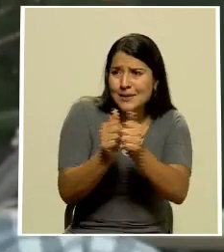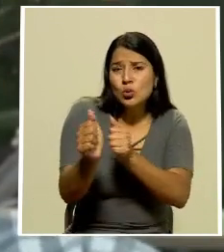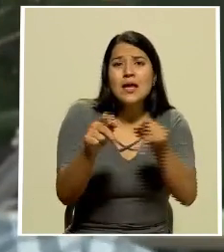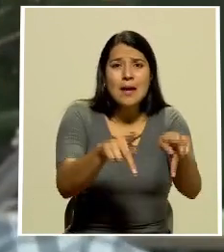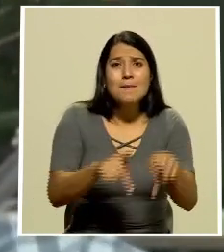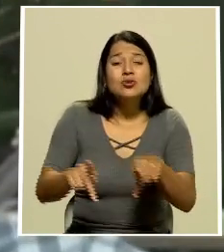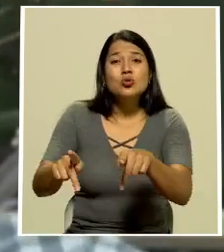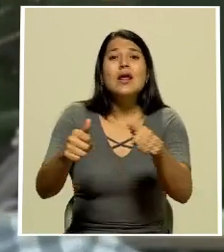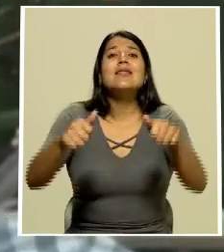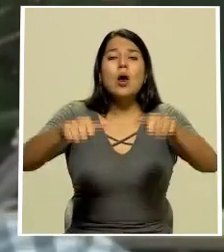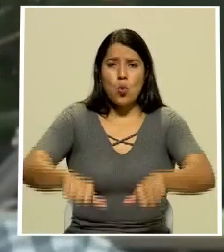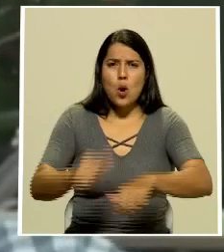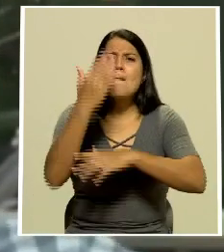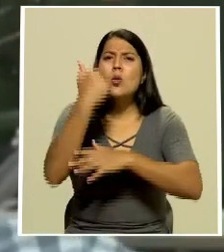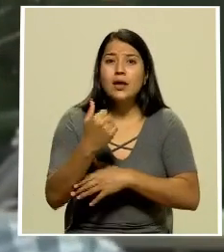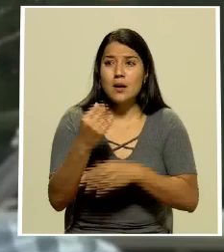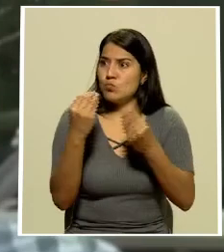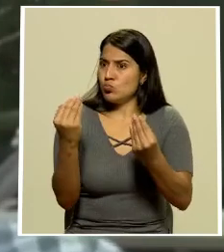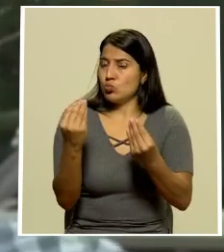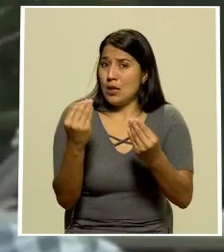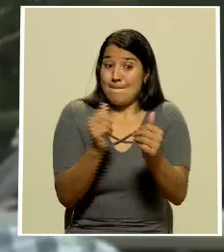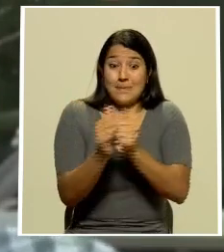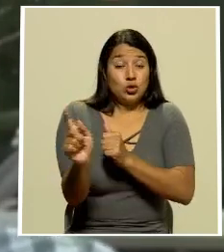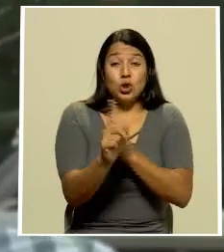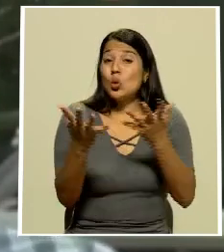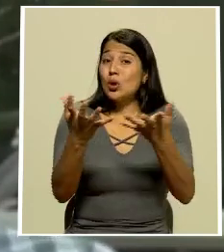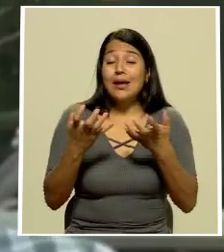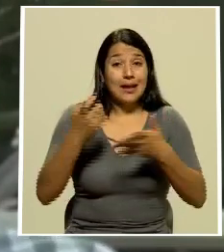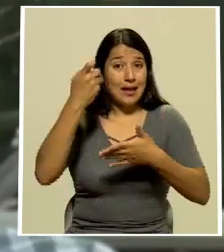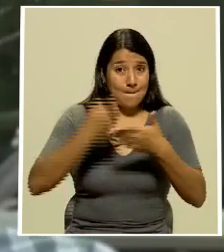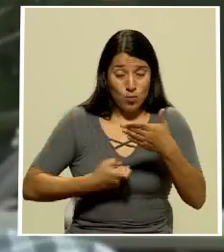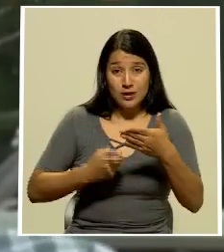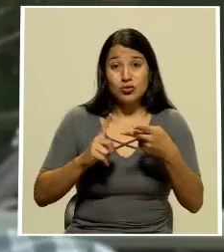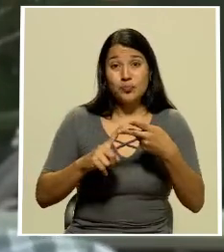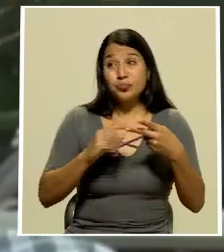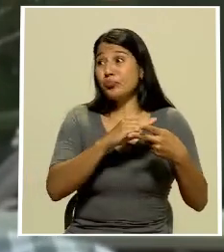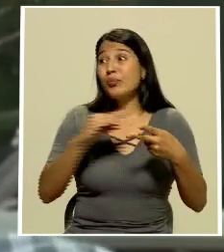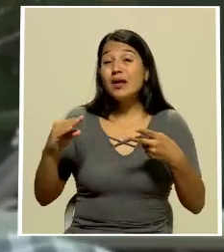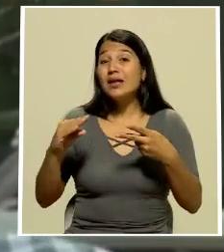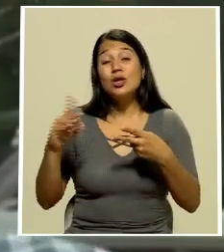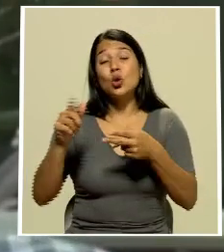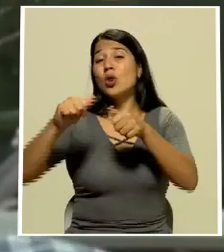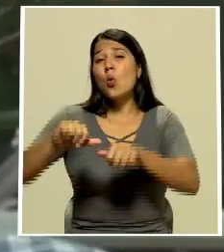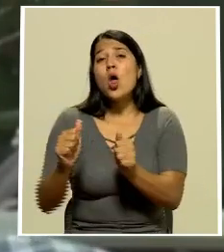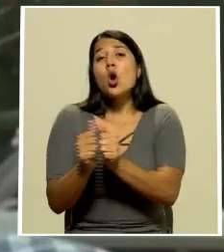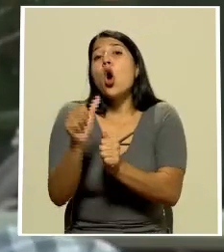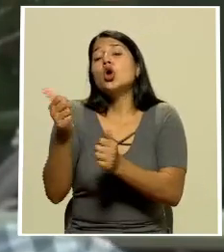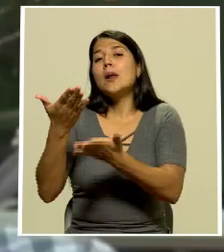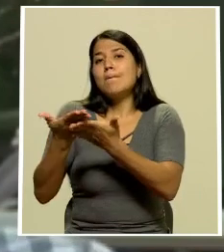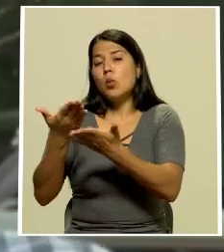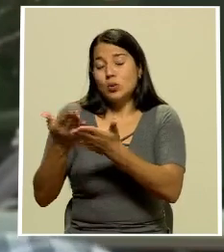al rechazo a los impuestos y también un amplio respaldo a sus otros planteamientos.